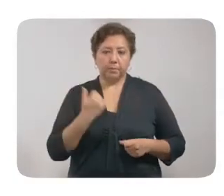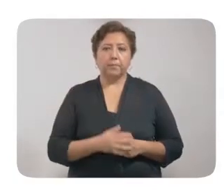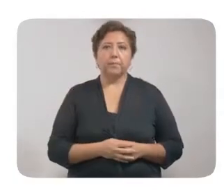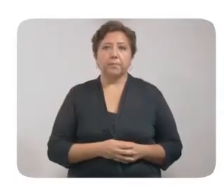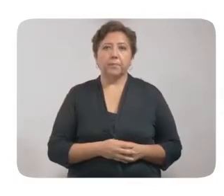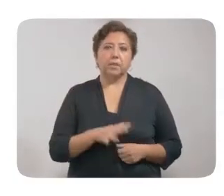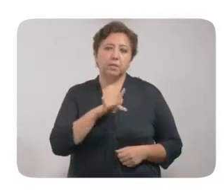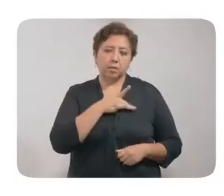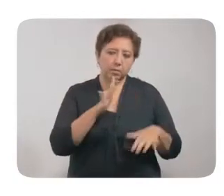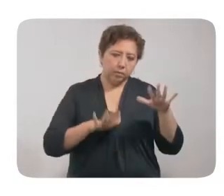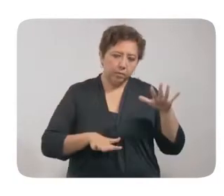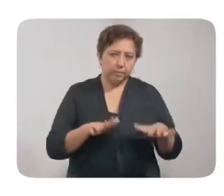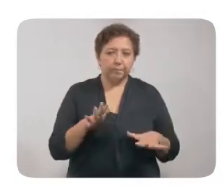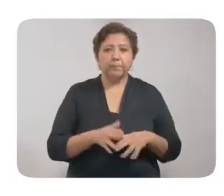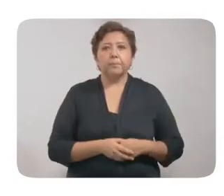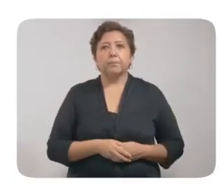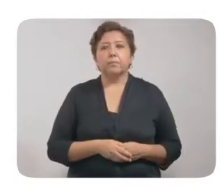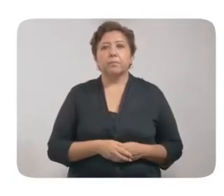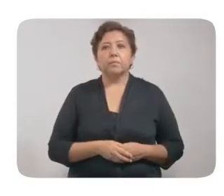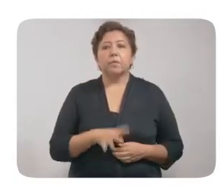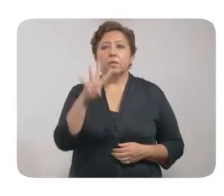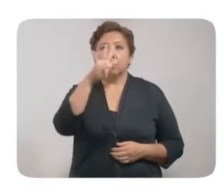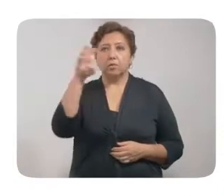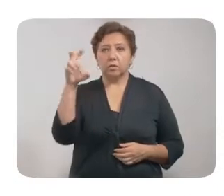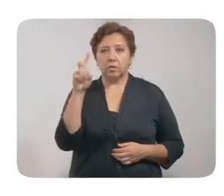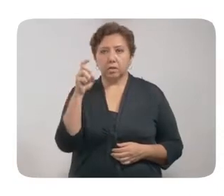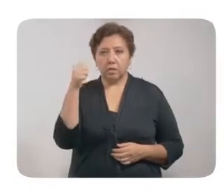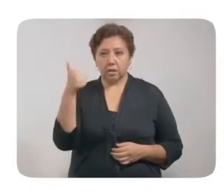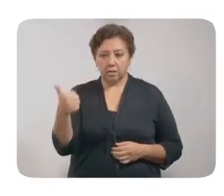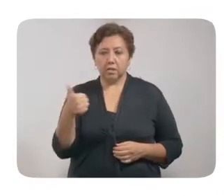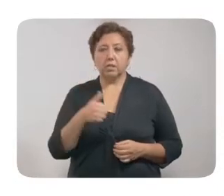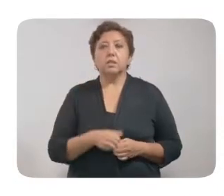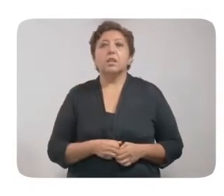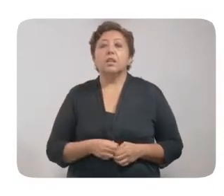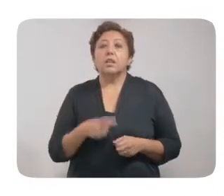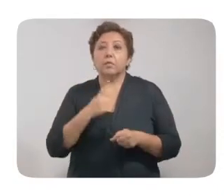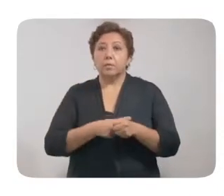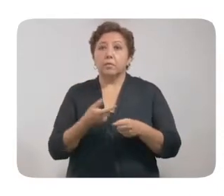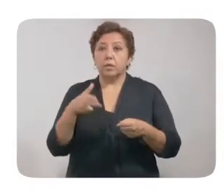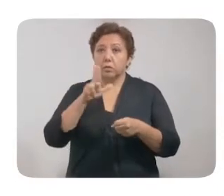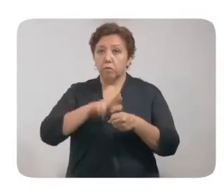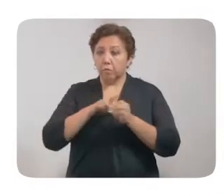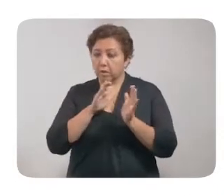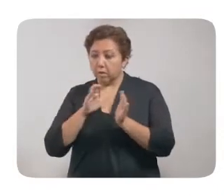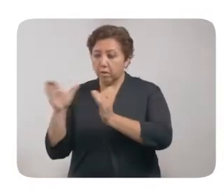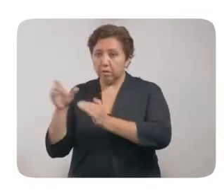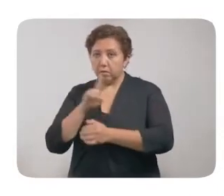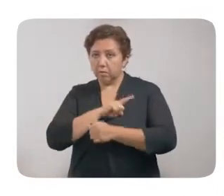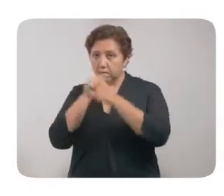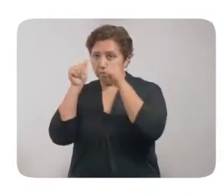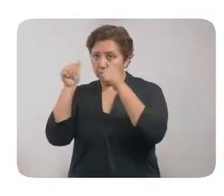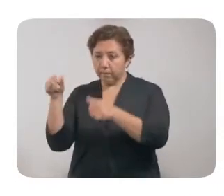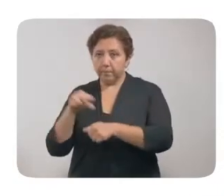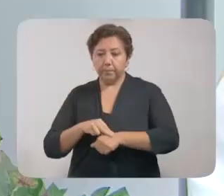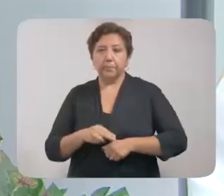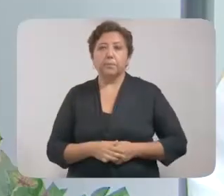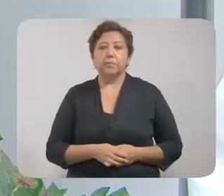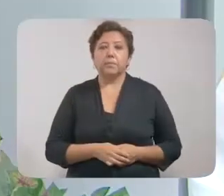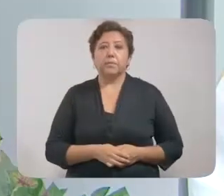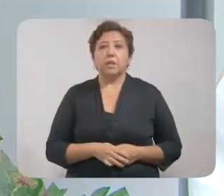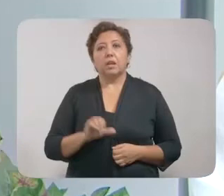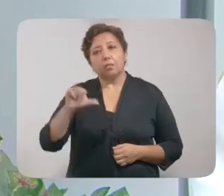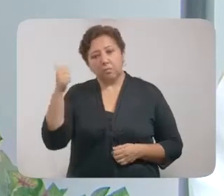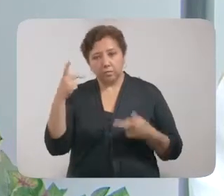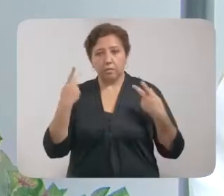Yucatán. Presentan síntomas leves. 436 de los casos confirmados están hospitalizados y en aislamiento total.